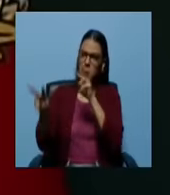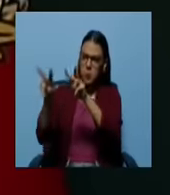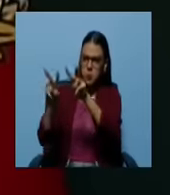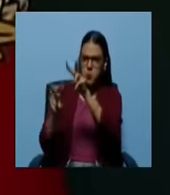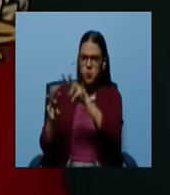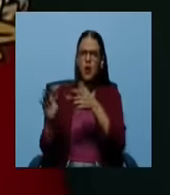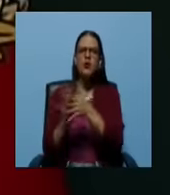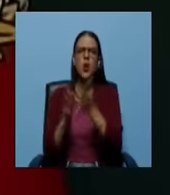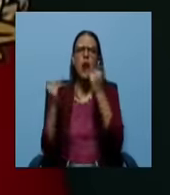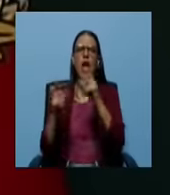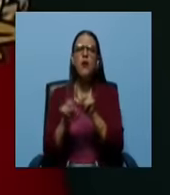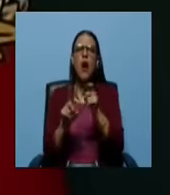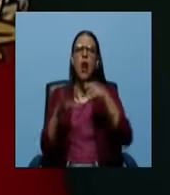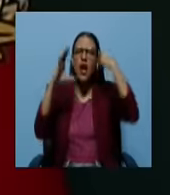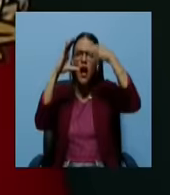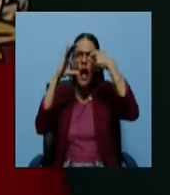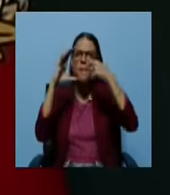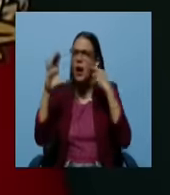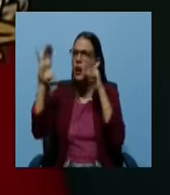con una cámara,